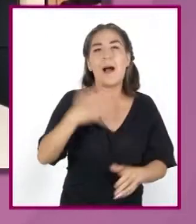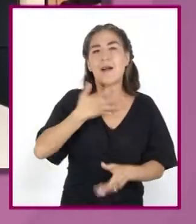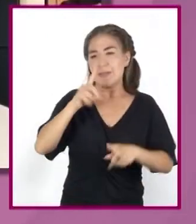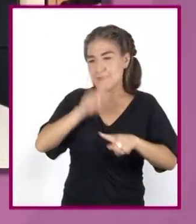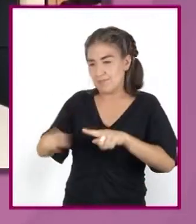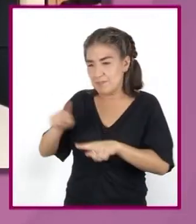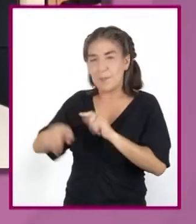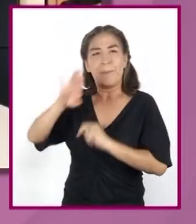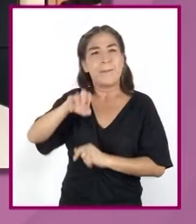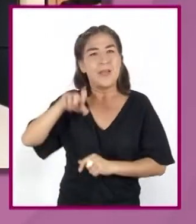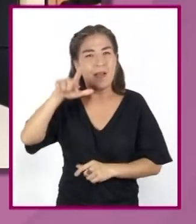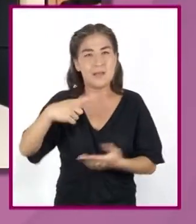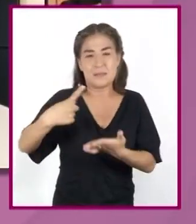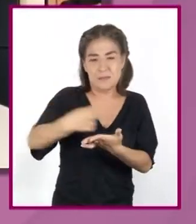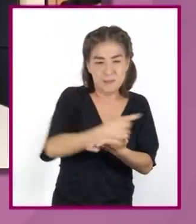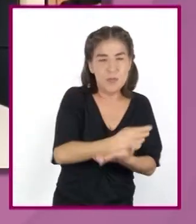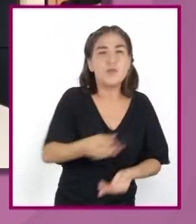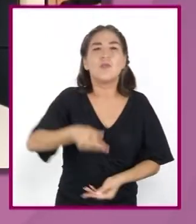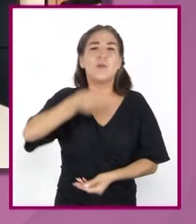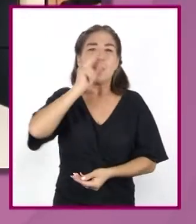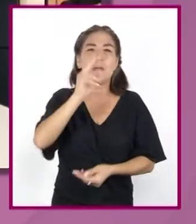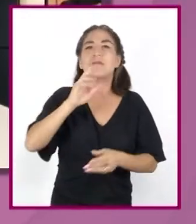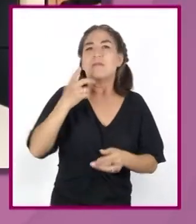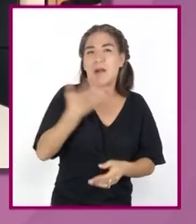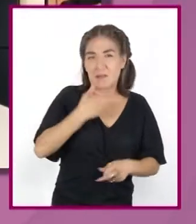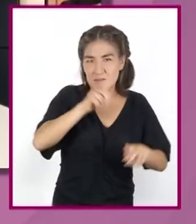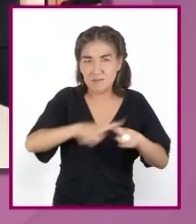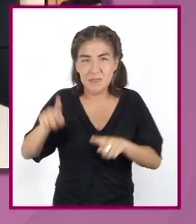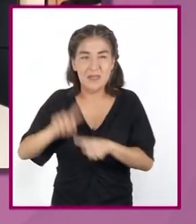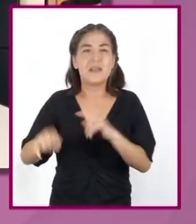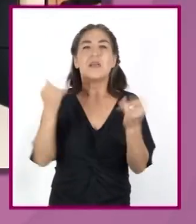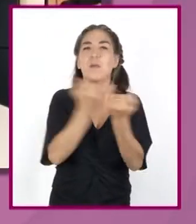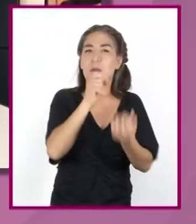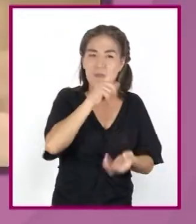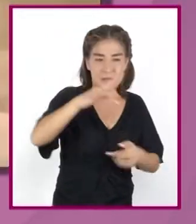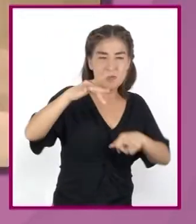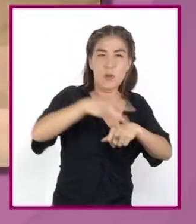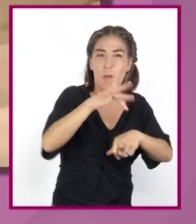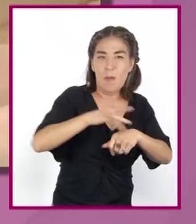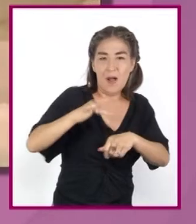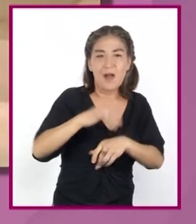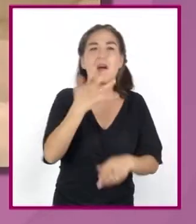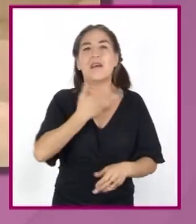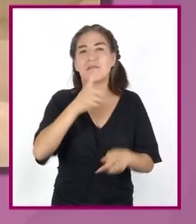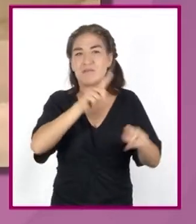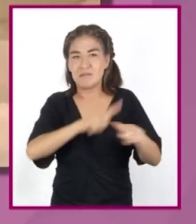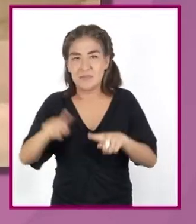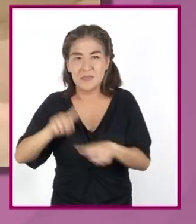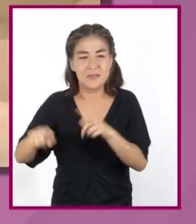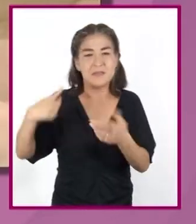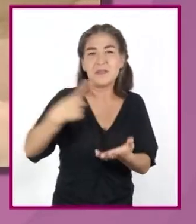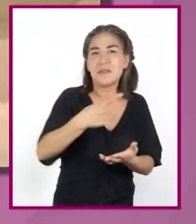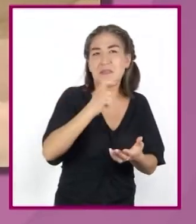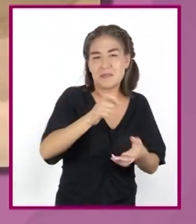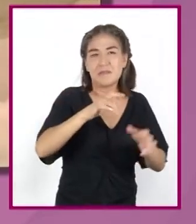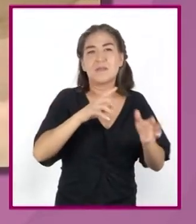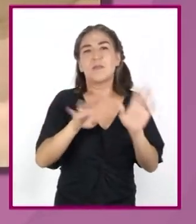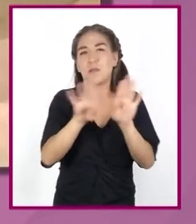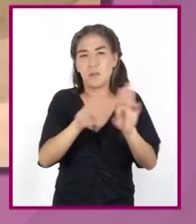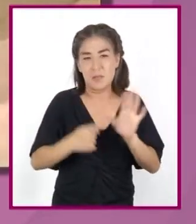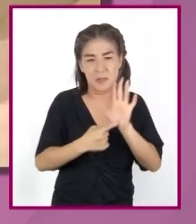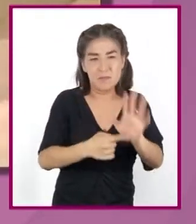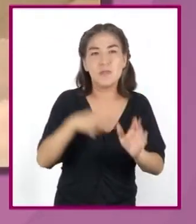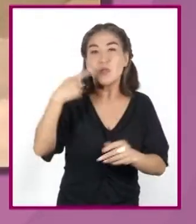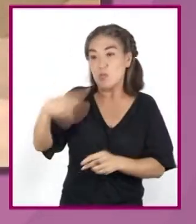diversidad de mezcales, demostrar que hay una diversidad de nopales, tunas y xoconostles en México, que además están acompañadas con los grupos humanos que